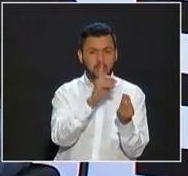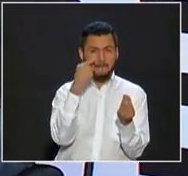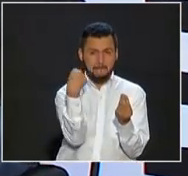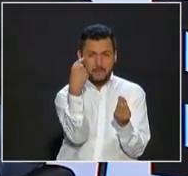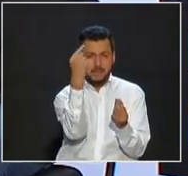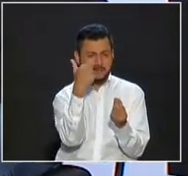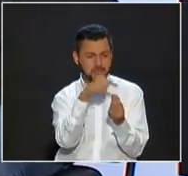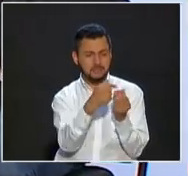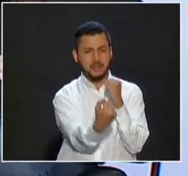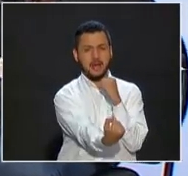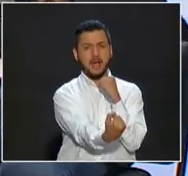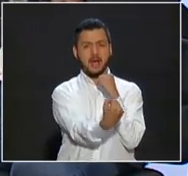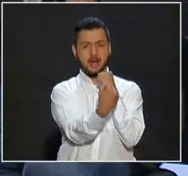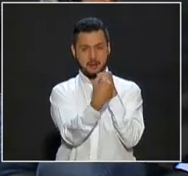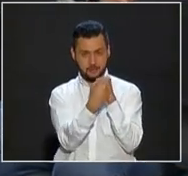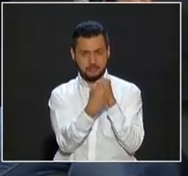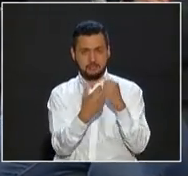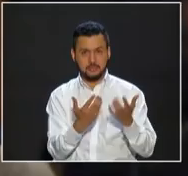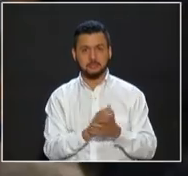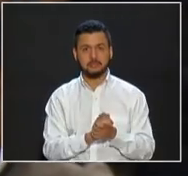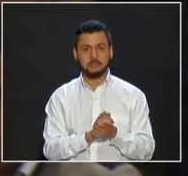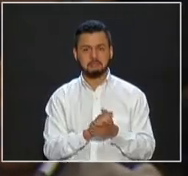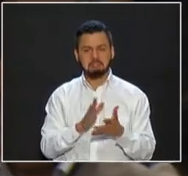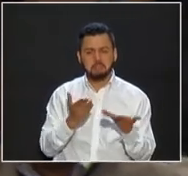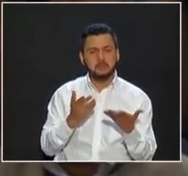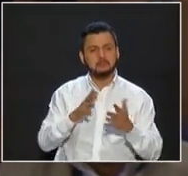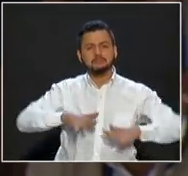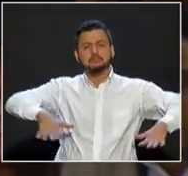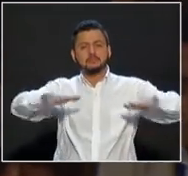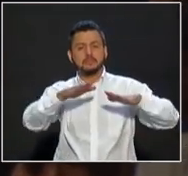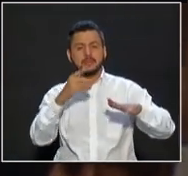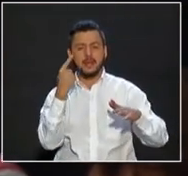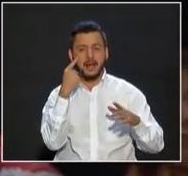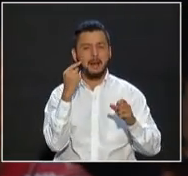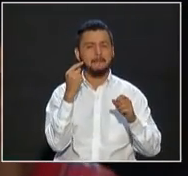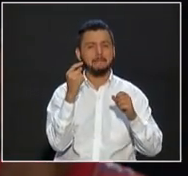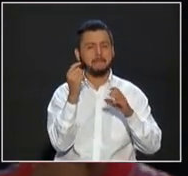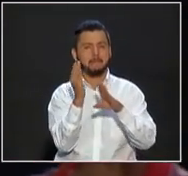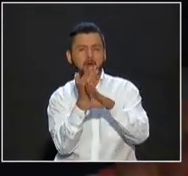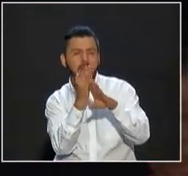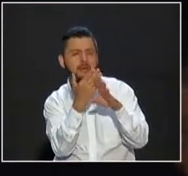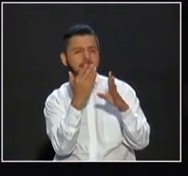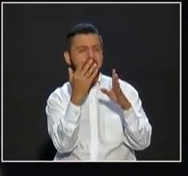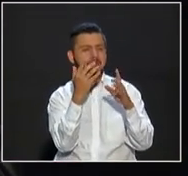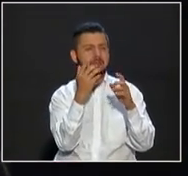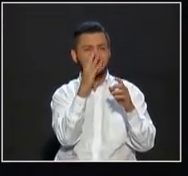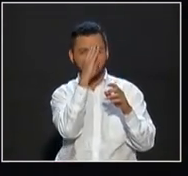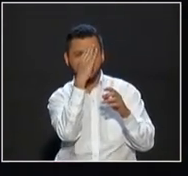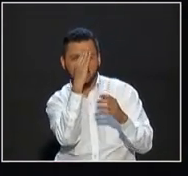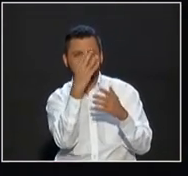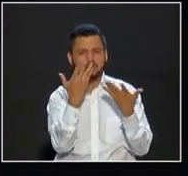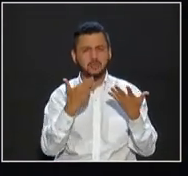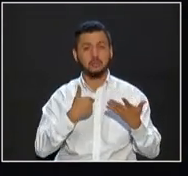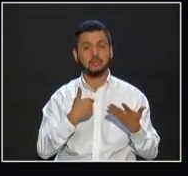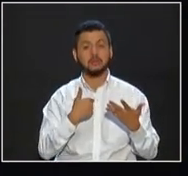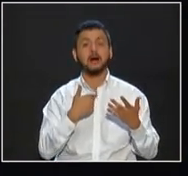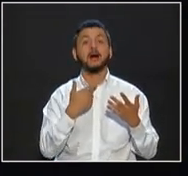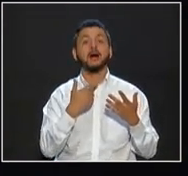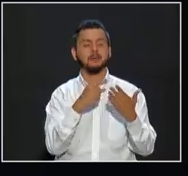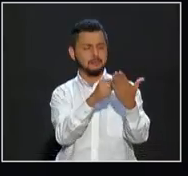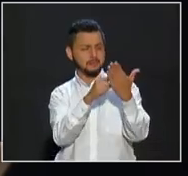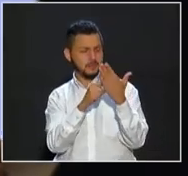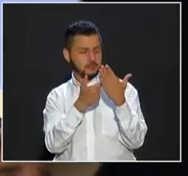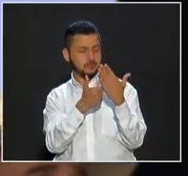le plantea una discusión a la nación nos donde estamos volver a que los servicios sociales básicos la salud la educación